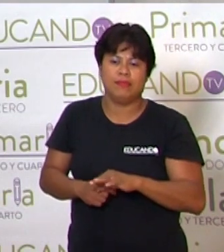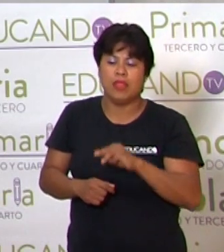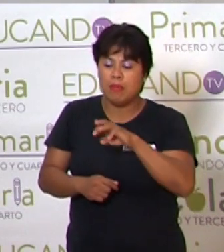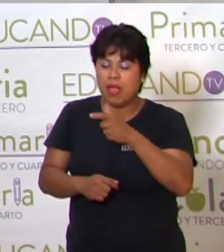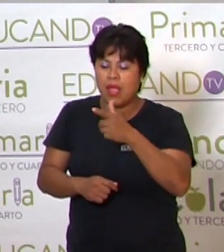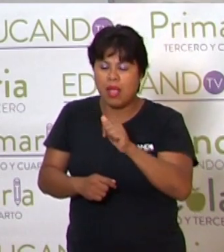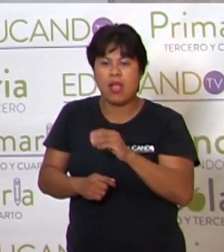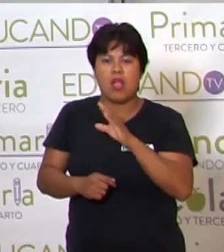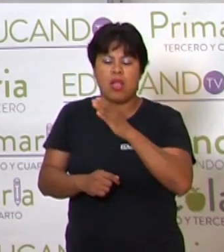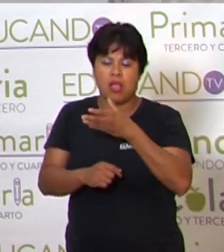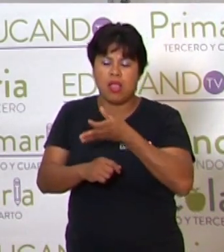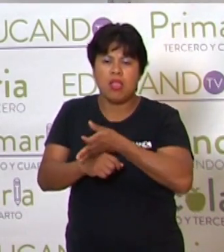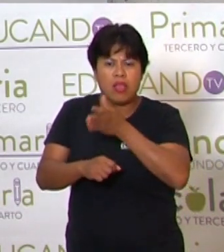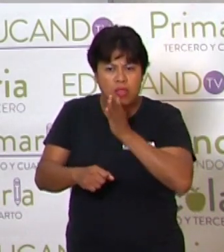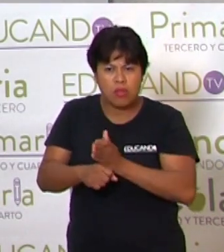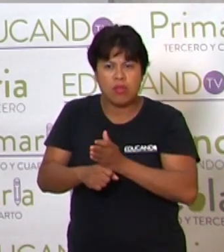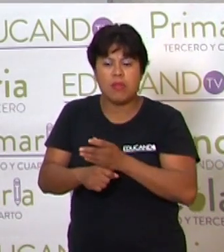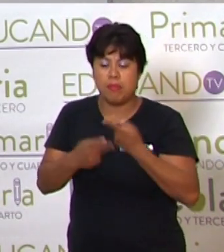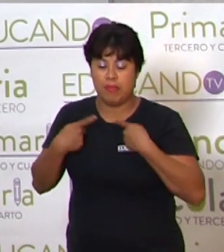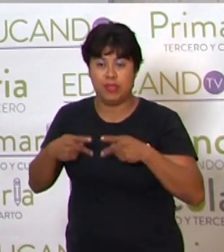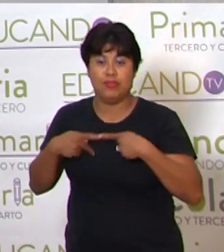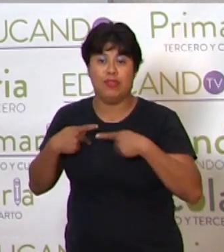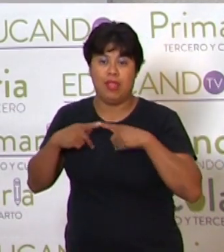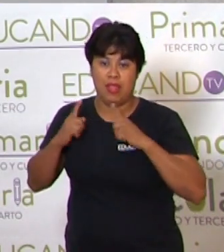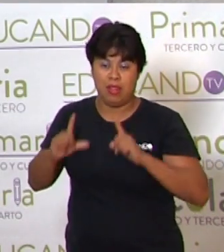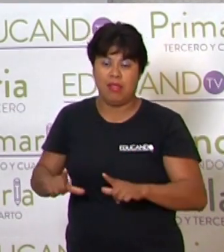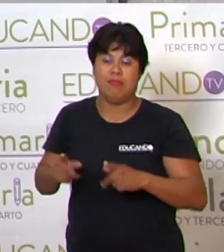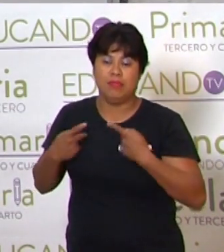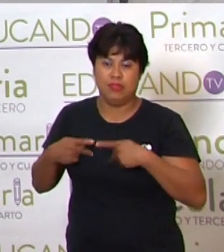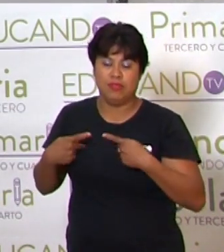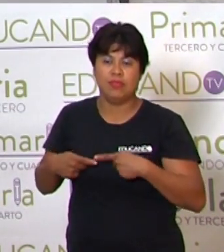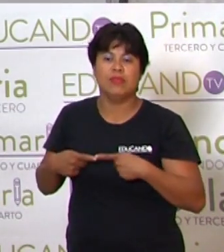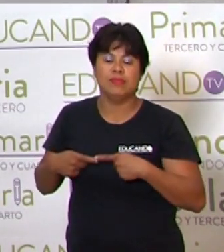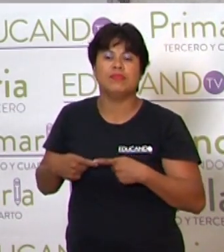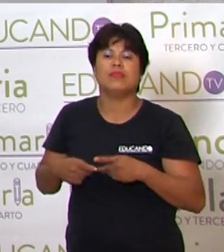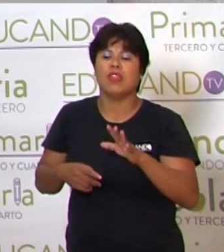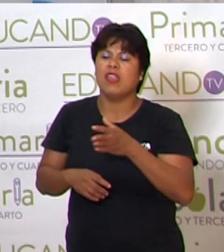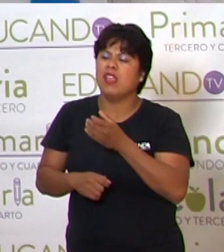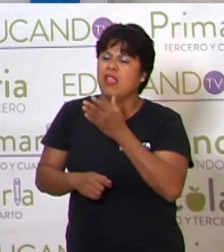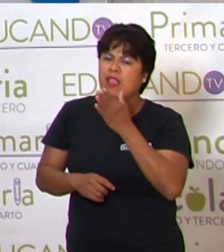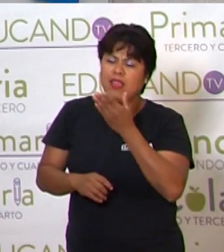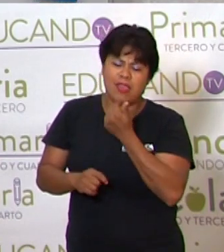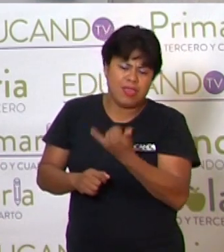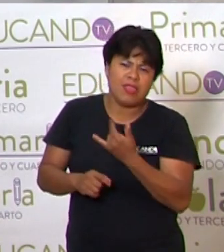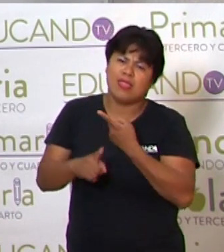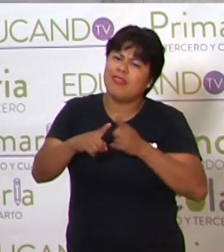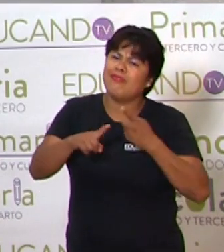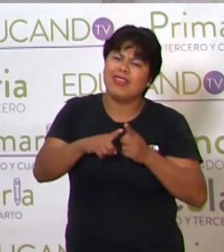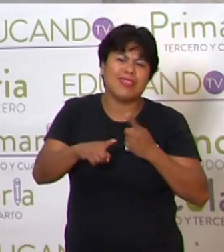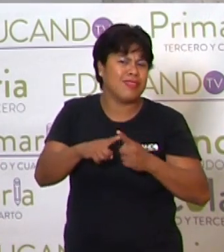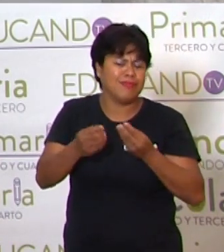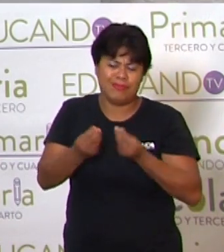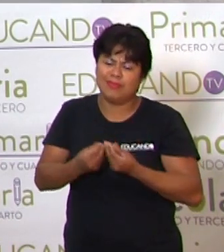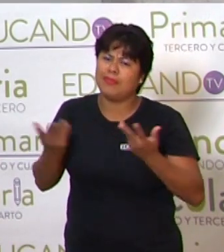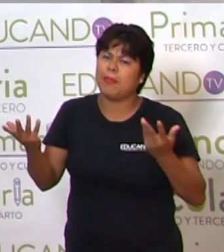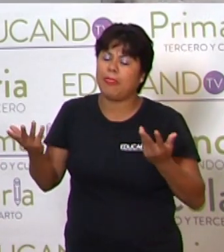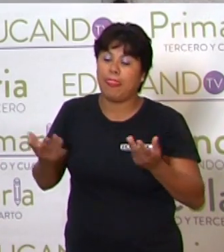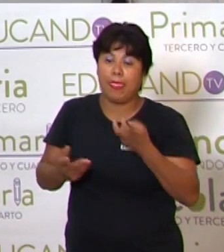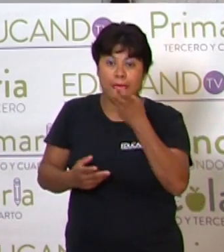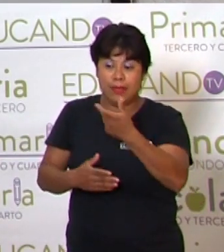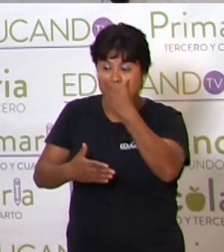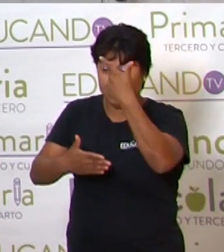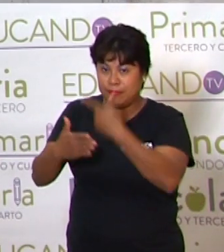manga, la caricatura personal, la caricatura fantástica, entre otros. Esta lista